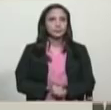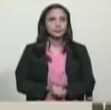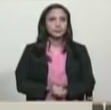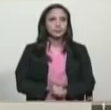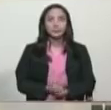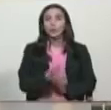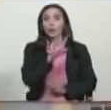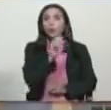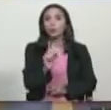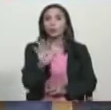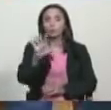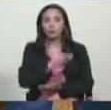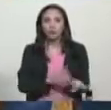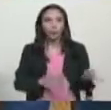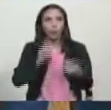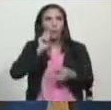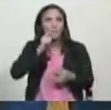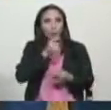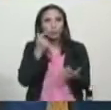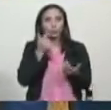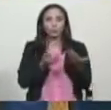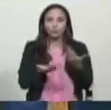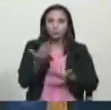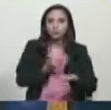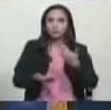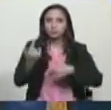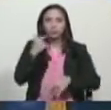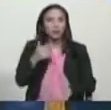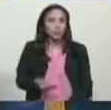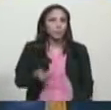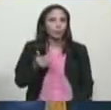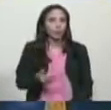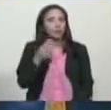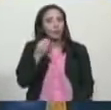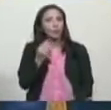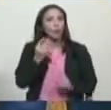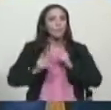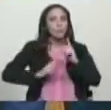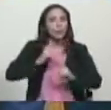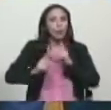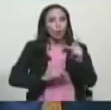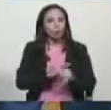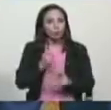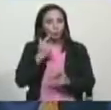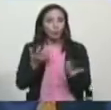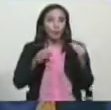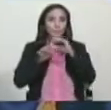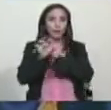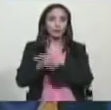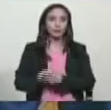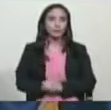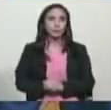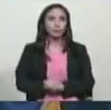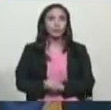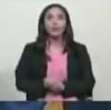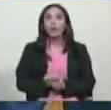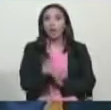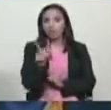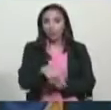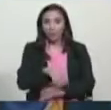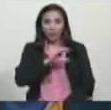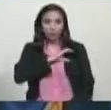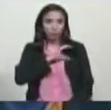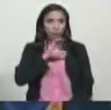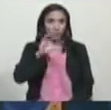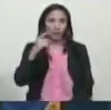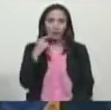4.5 cosechas y poder garantizar parte importante de los alimentos para nuestro país. Y además garantizar la soberanía. Ya